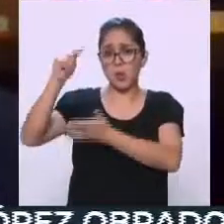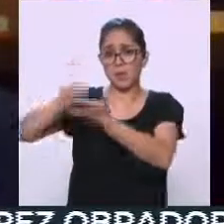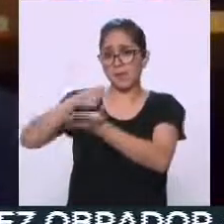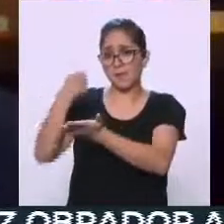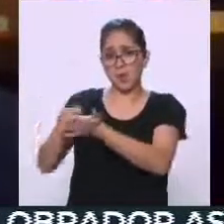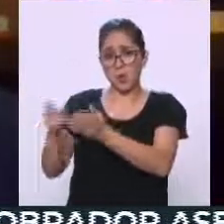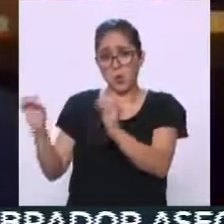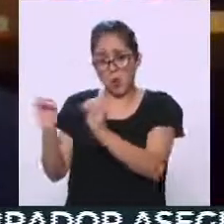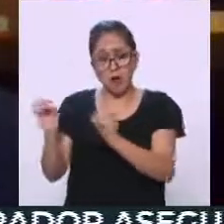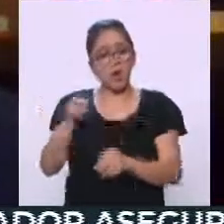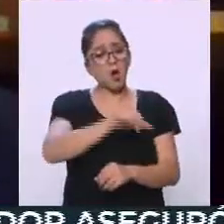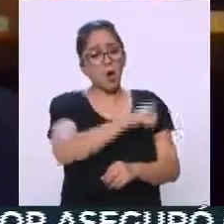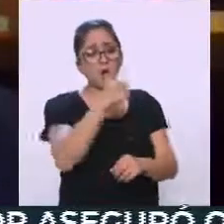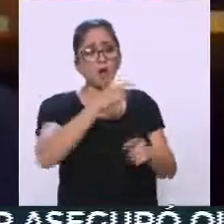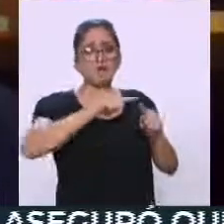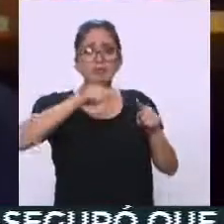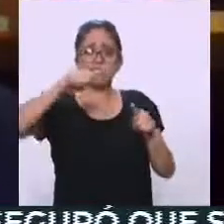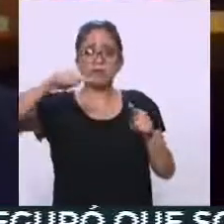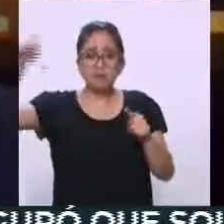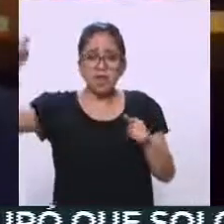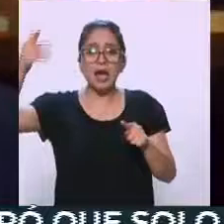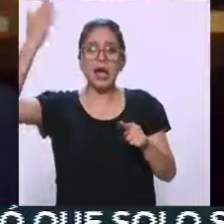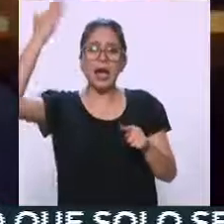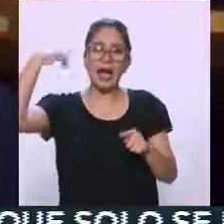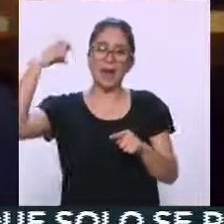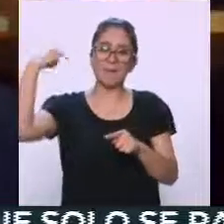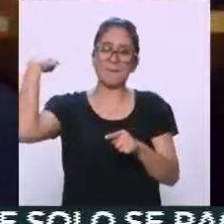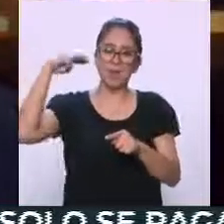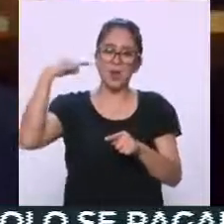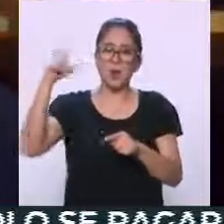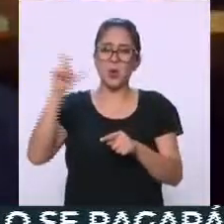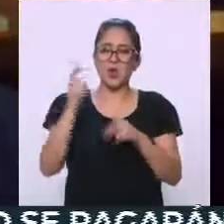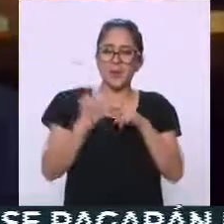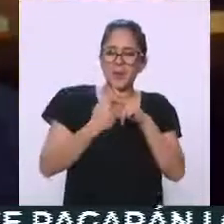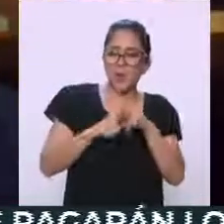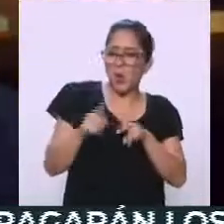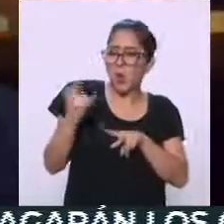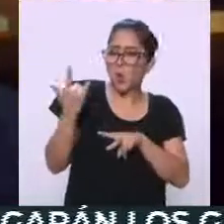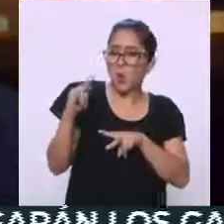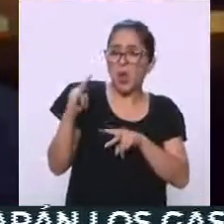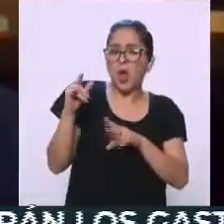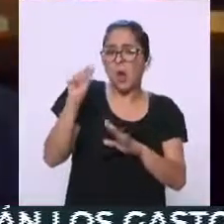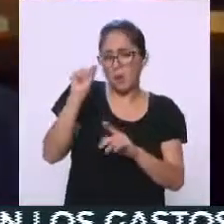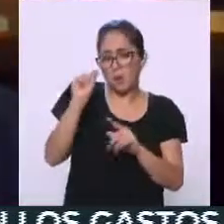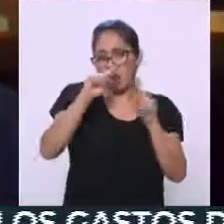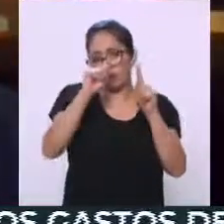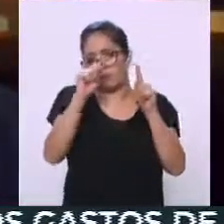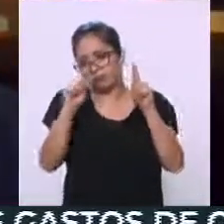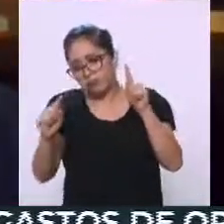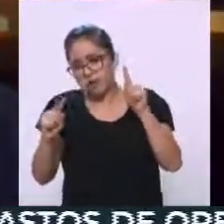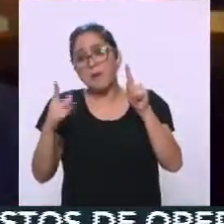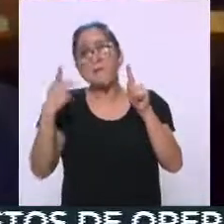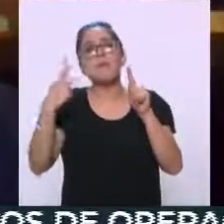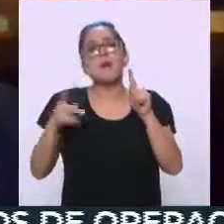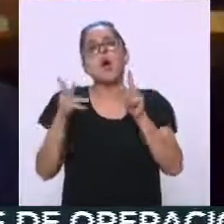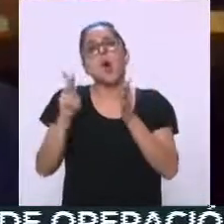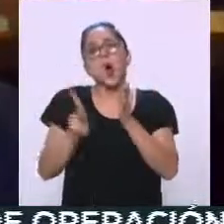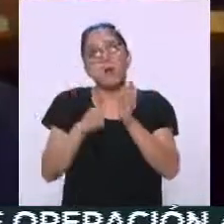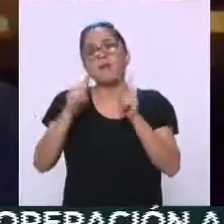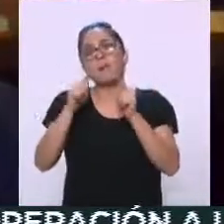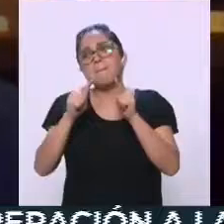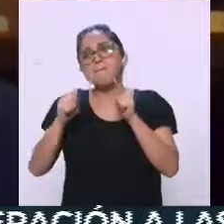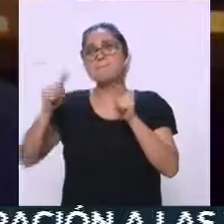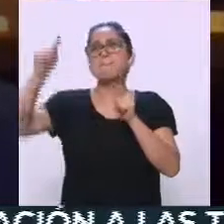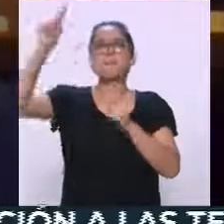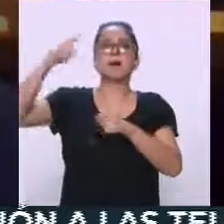tendencia creciente. En el caso de Michoacán sí había descendido a inicios de julio esta tendencia, pero nuevamente hubo un repunte. Entonces, en ese sentido,